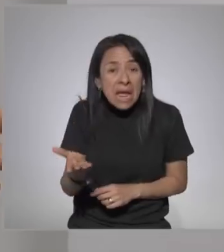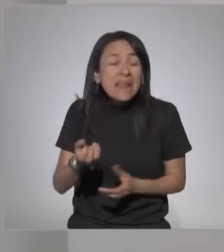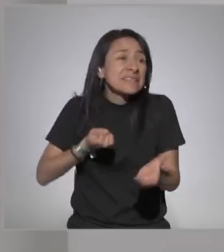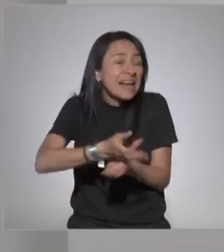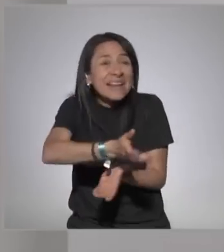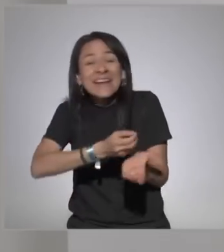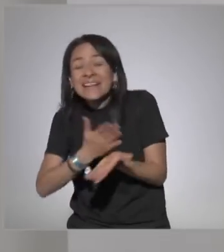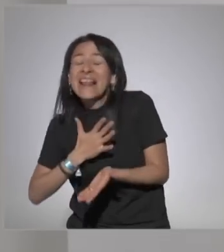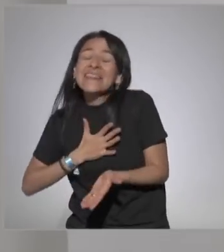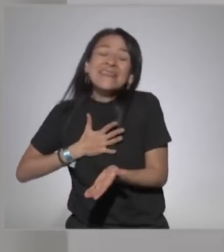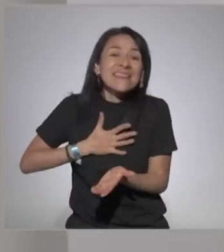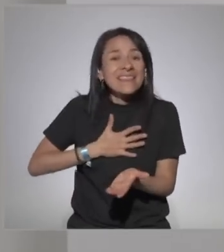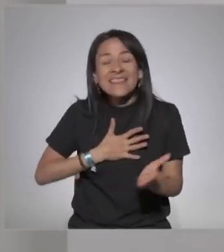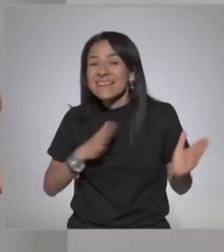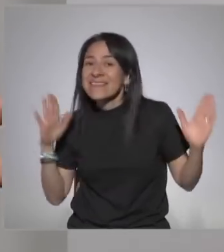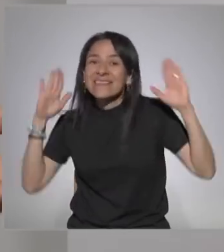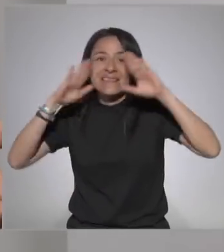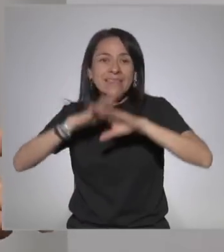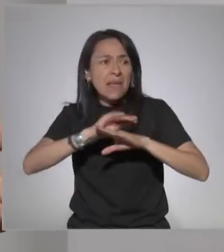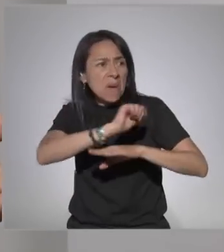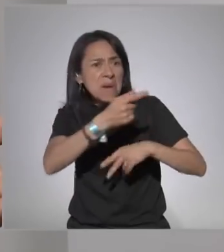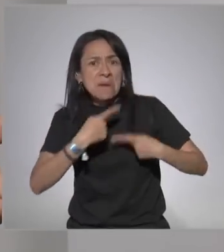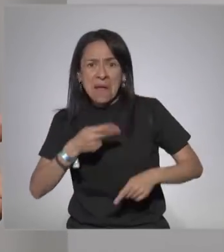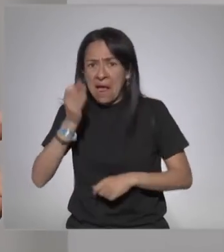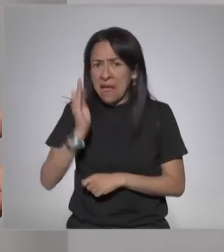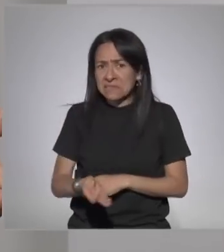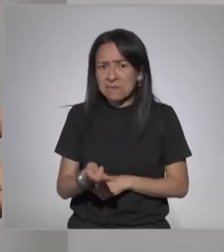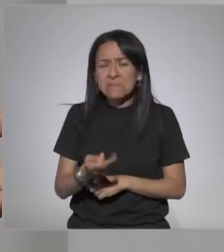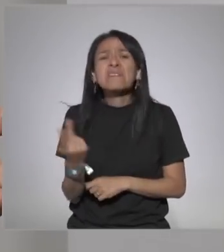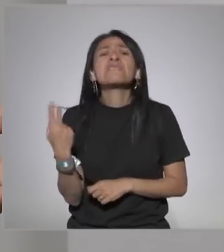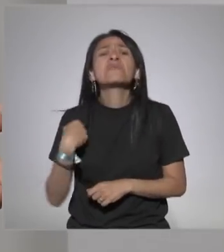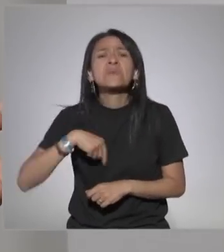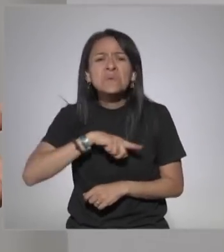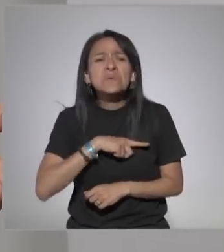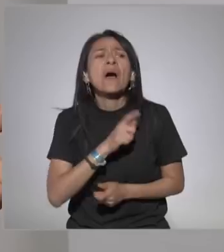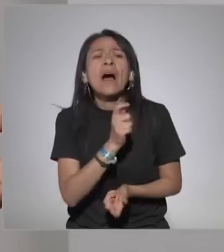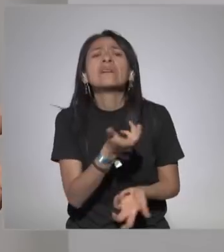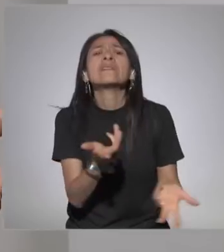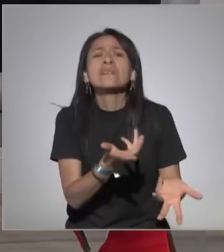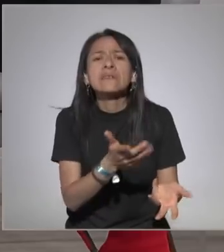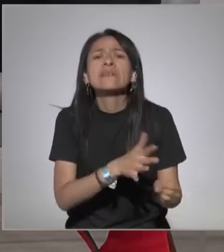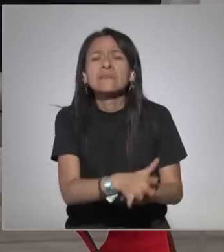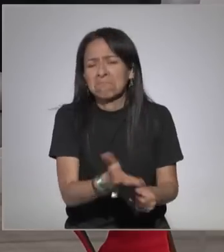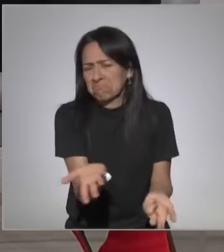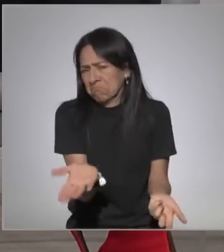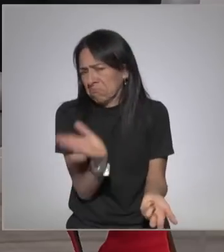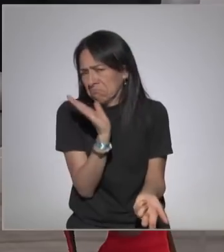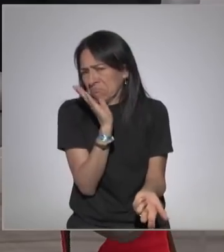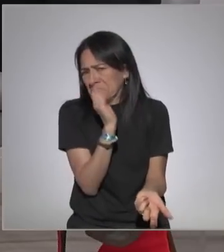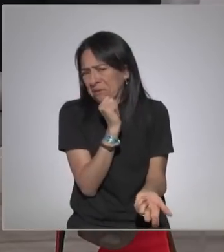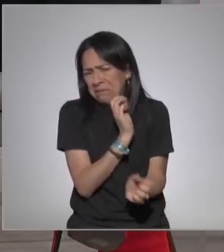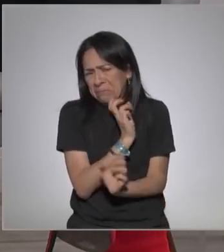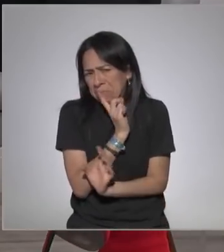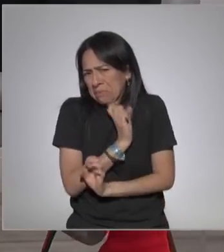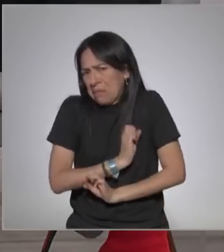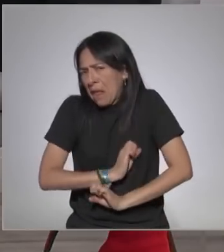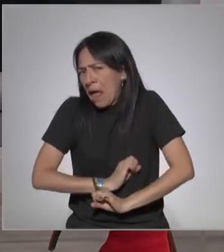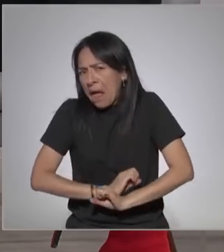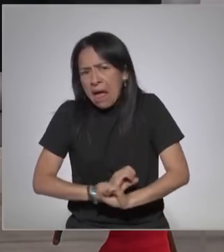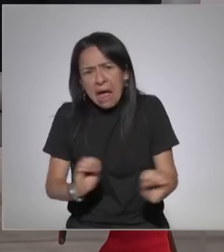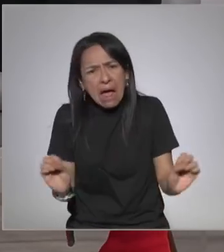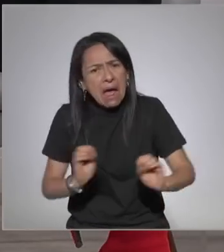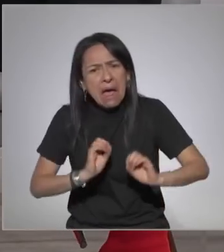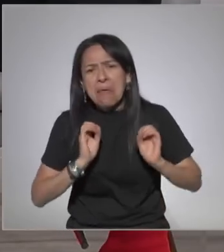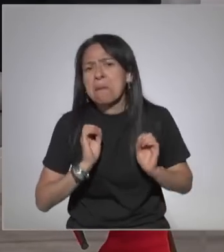además hay alguien que le hace eco, pues no podemos hacer absolutamente nada, ¿no? O sea, si el señor se quiere establecer